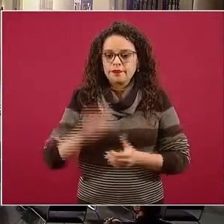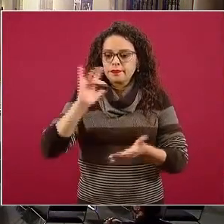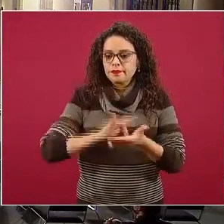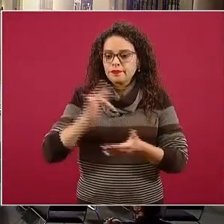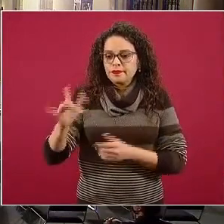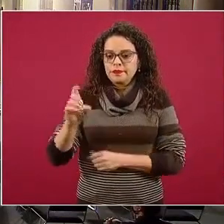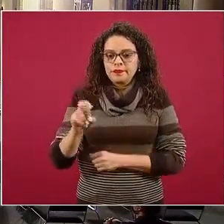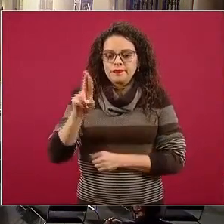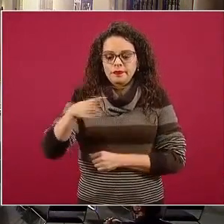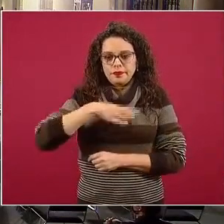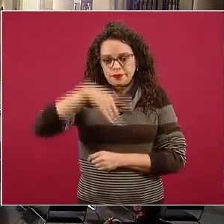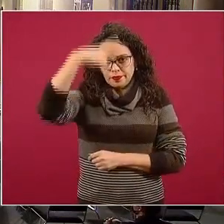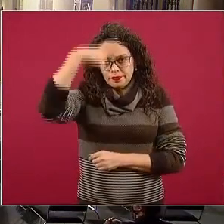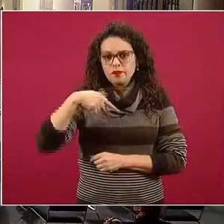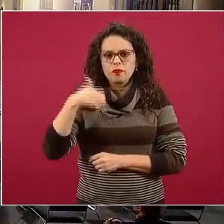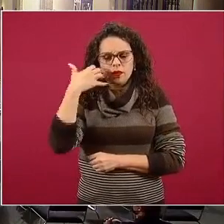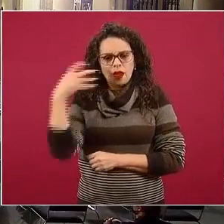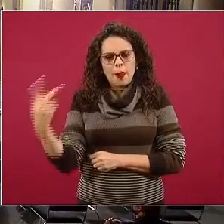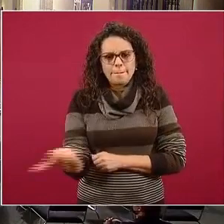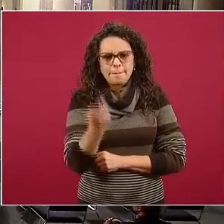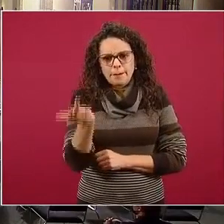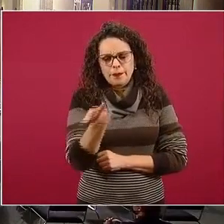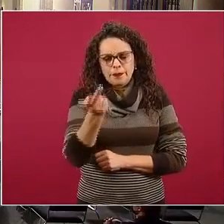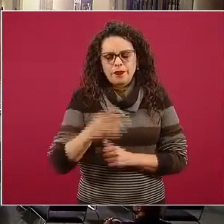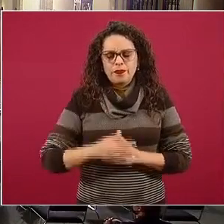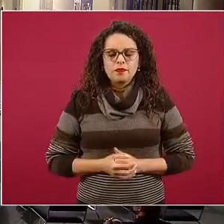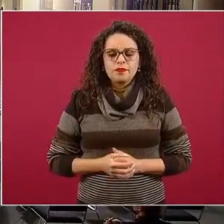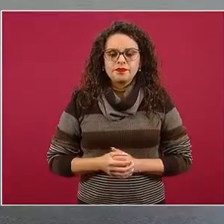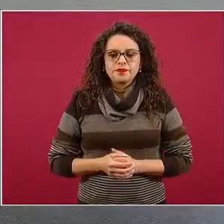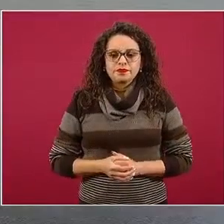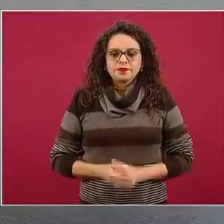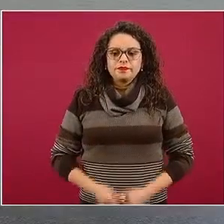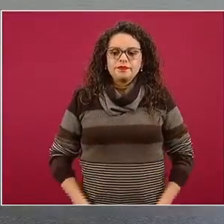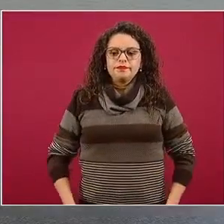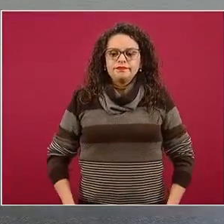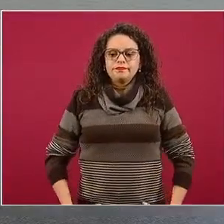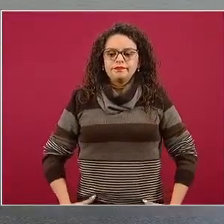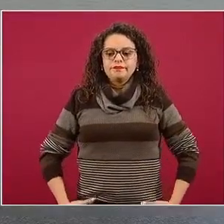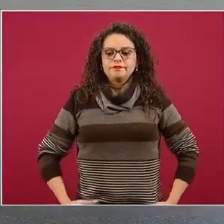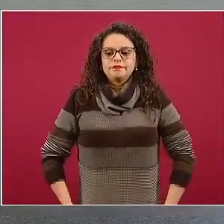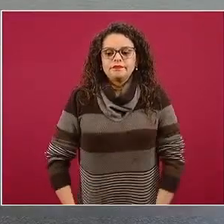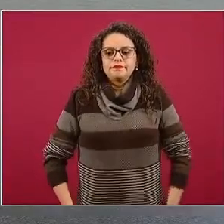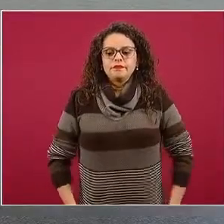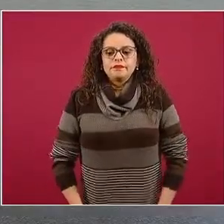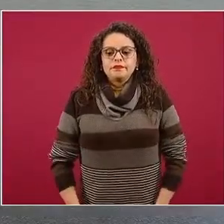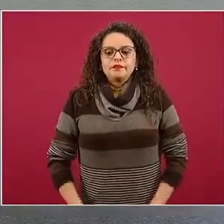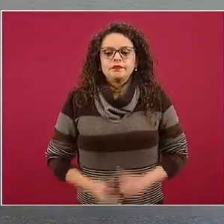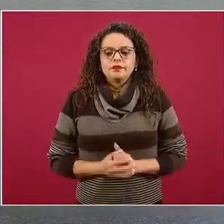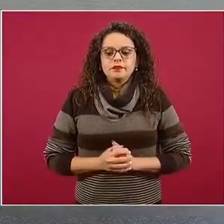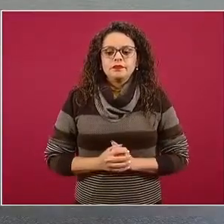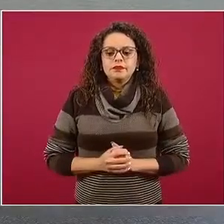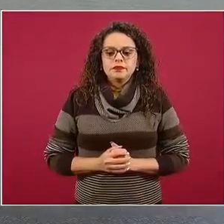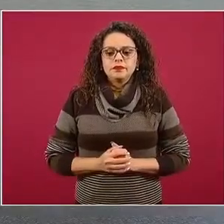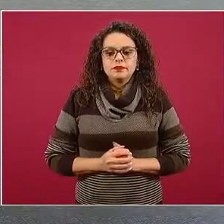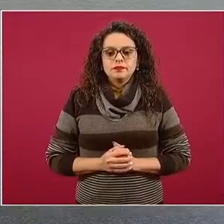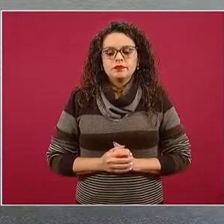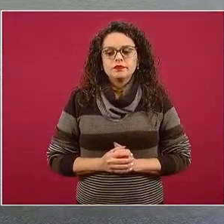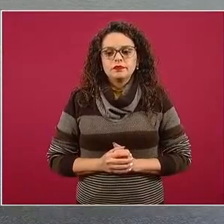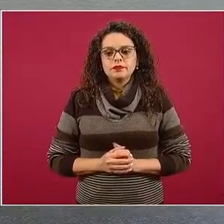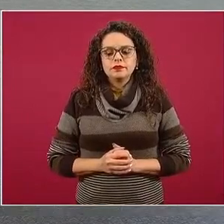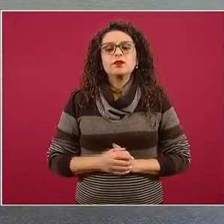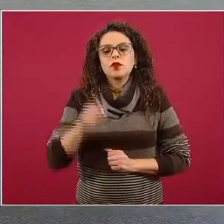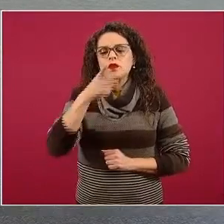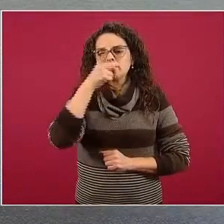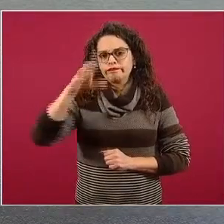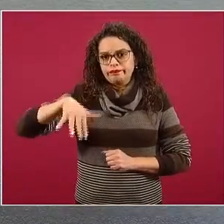noches. Preguntarle en aras de esto que acabamos de escuchar y al margen de lo que le toca hacer a los